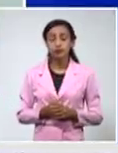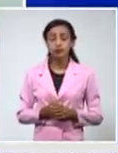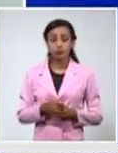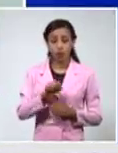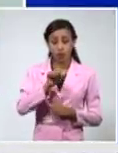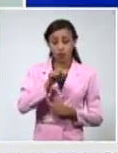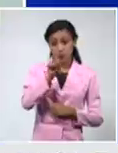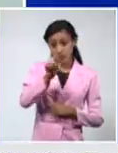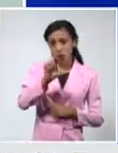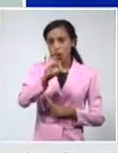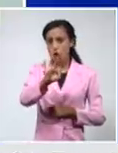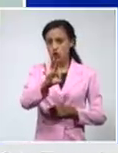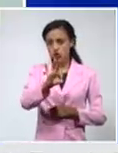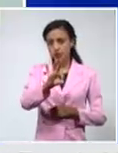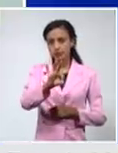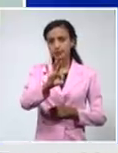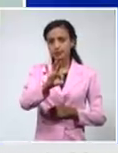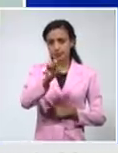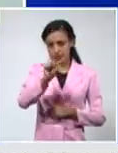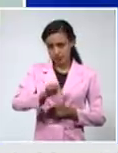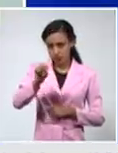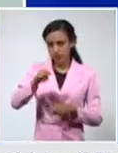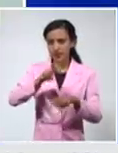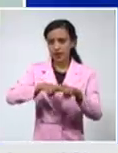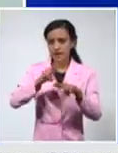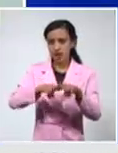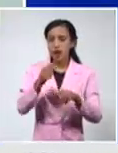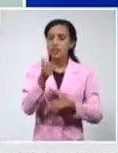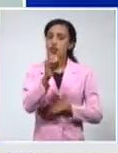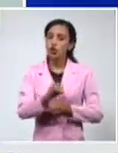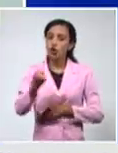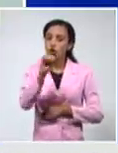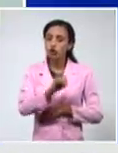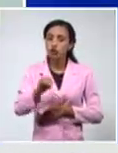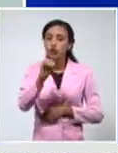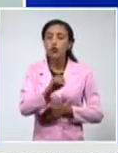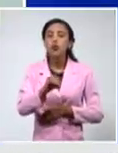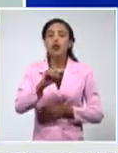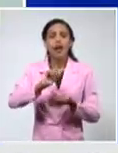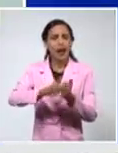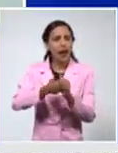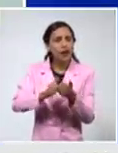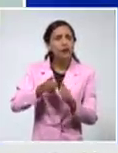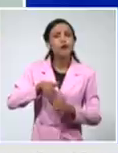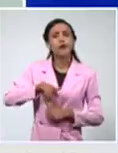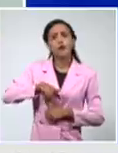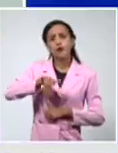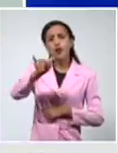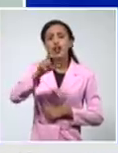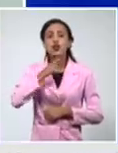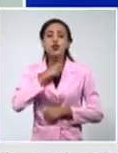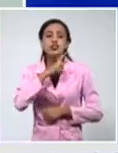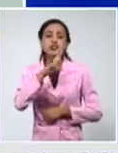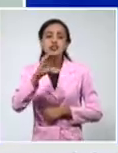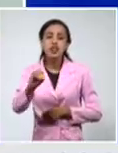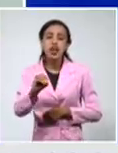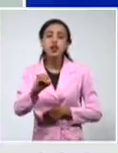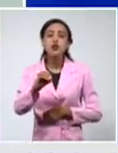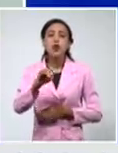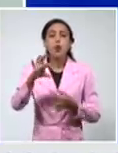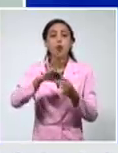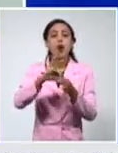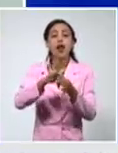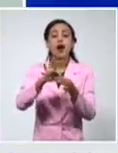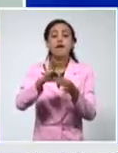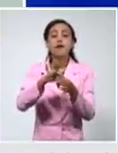de La Habana, 10 de octubre, Arroyo Naranjo, Boyeros, Cerro, Guanabacoa y